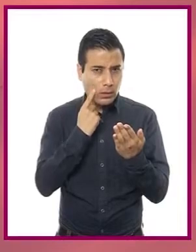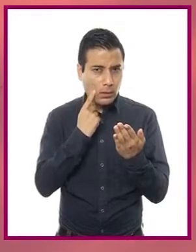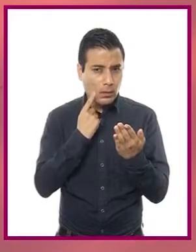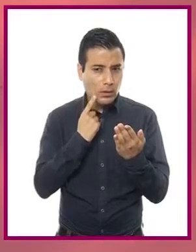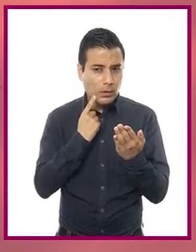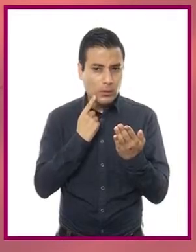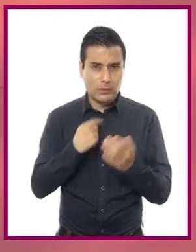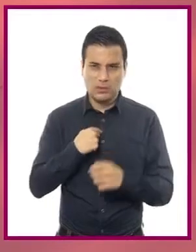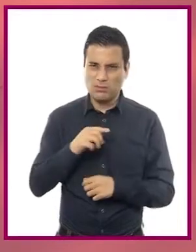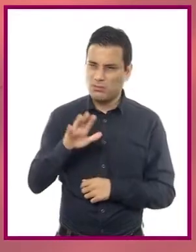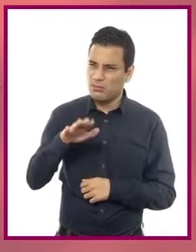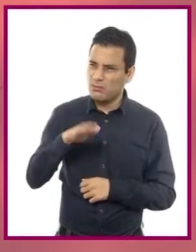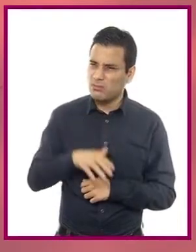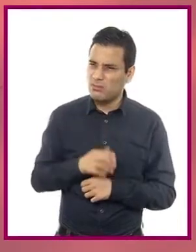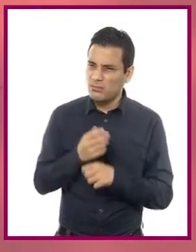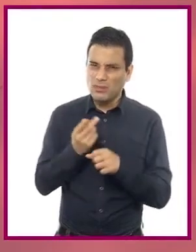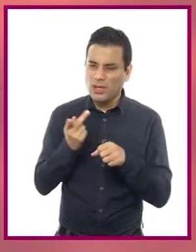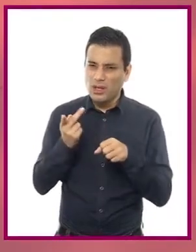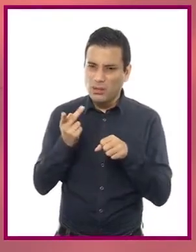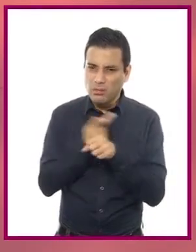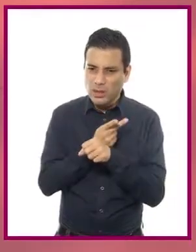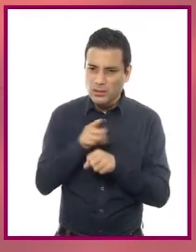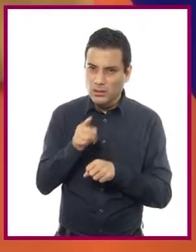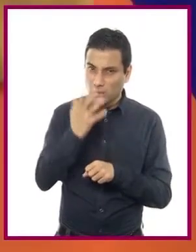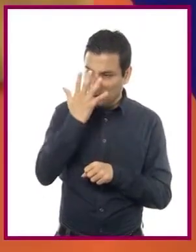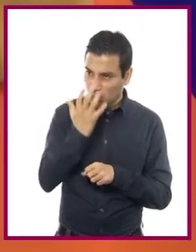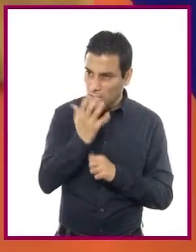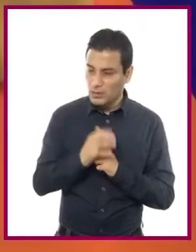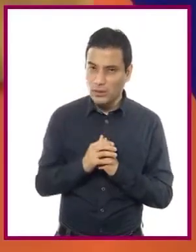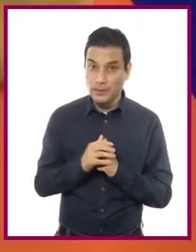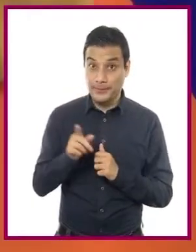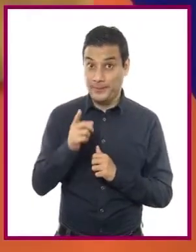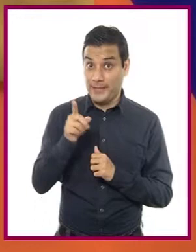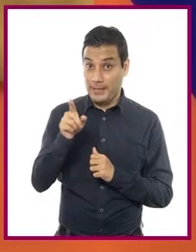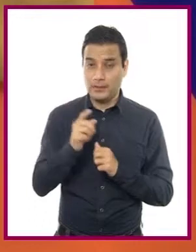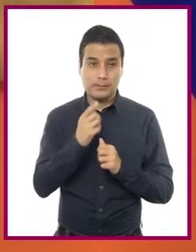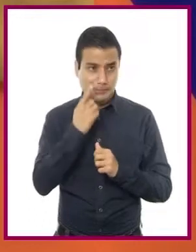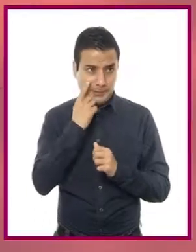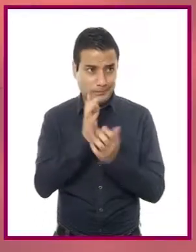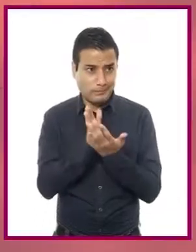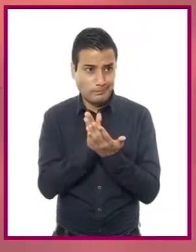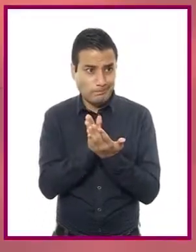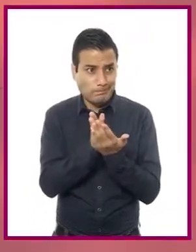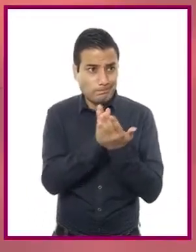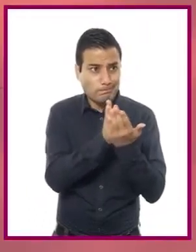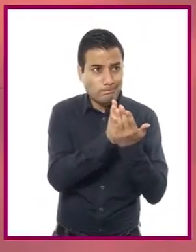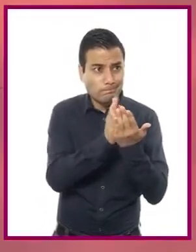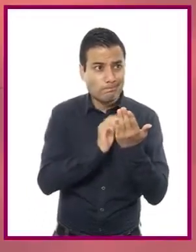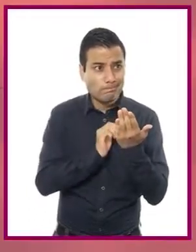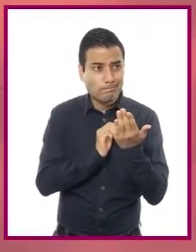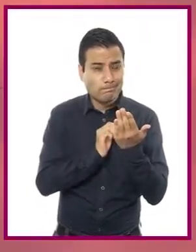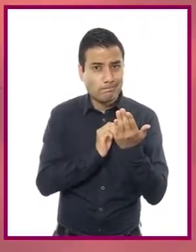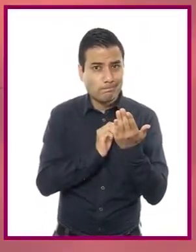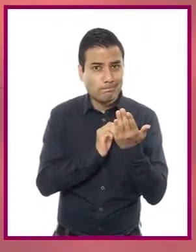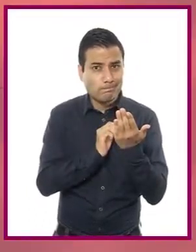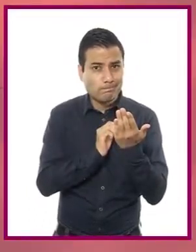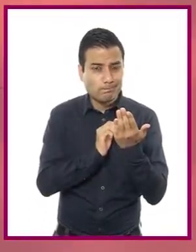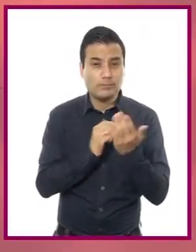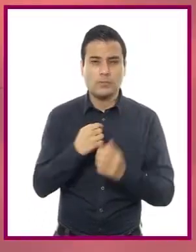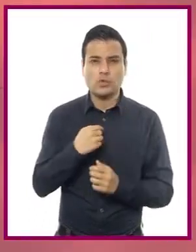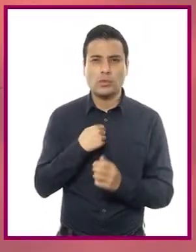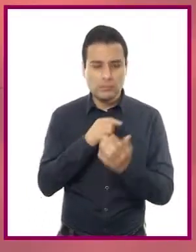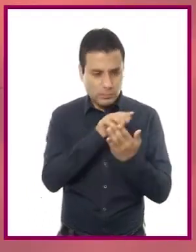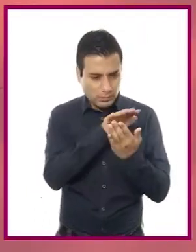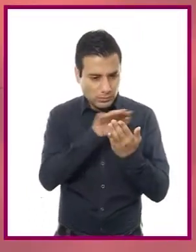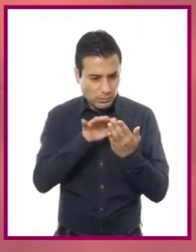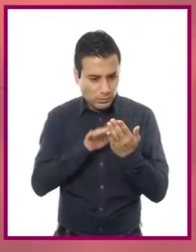dije, ¿qué te está pasando? ¿Estás triste? Y él me enseñó el poema que lo conmovió. Lo leí, pero